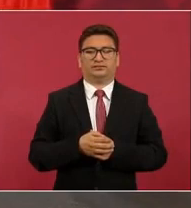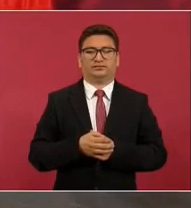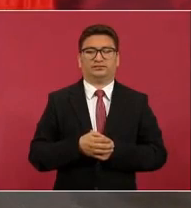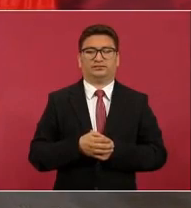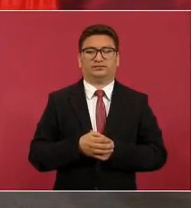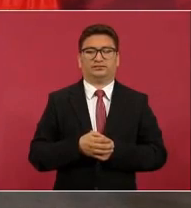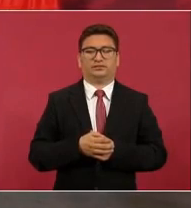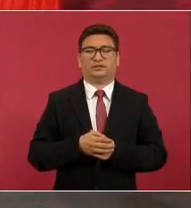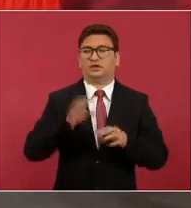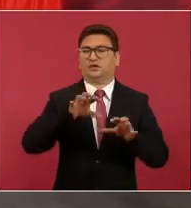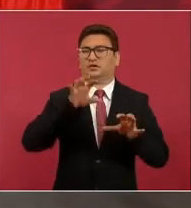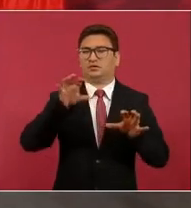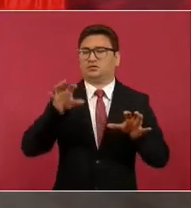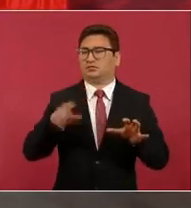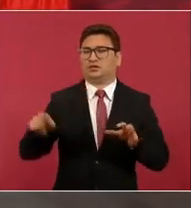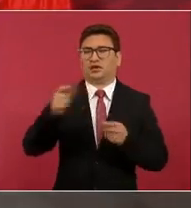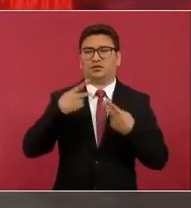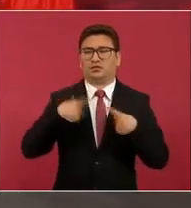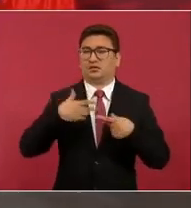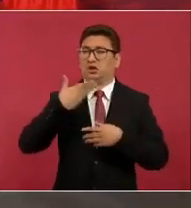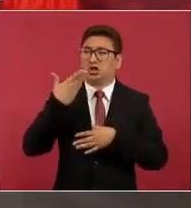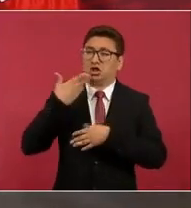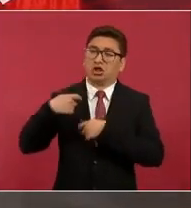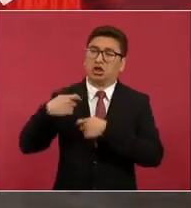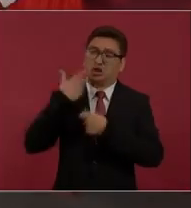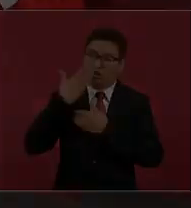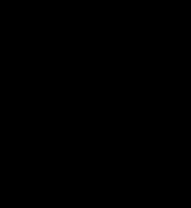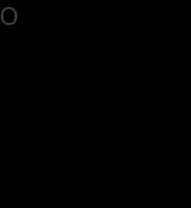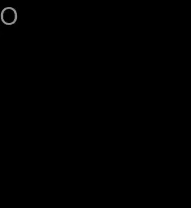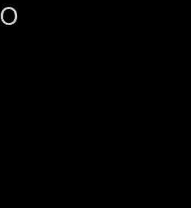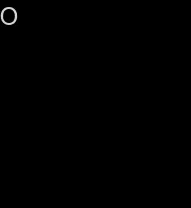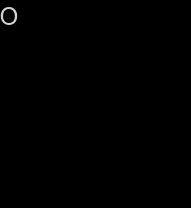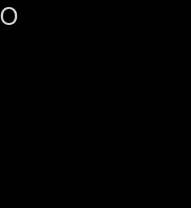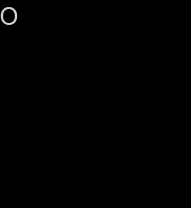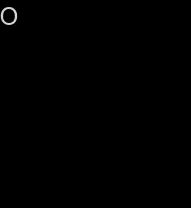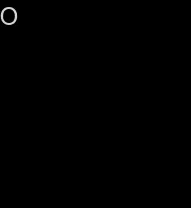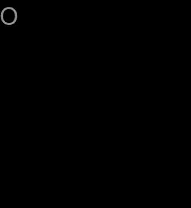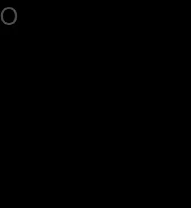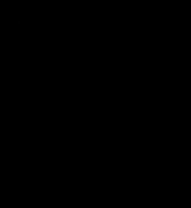conservadores, mafia.